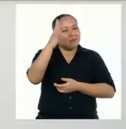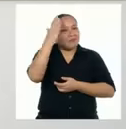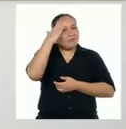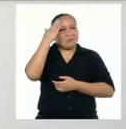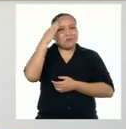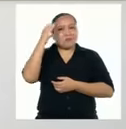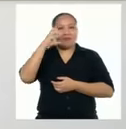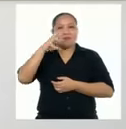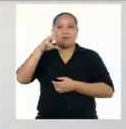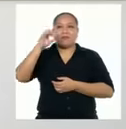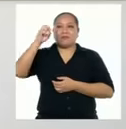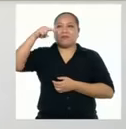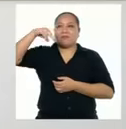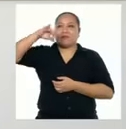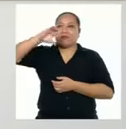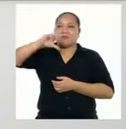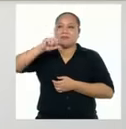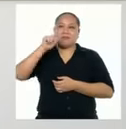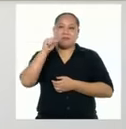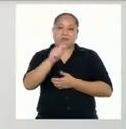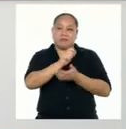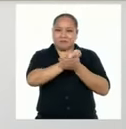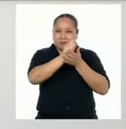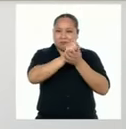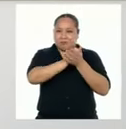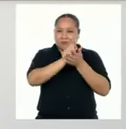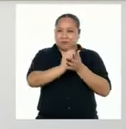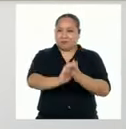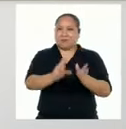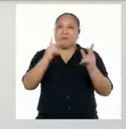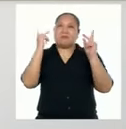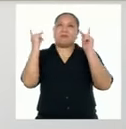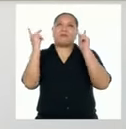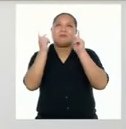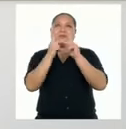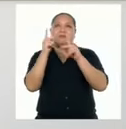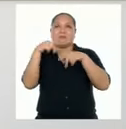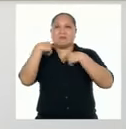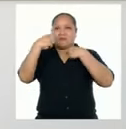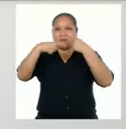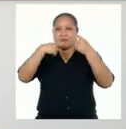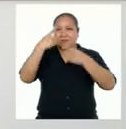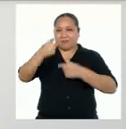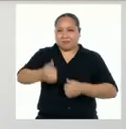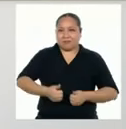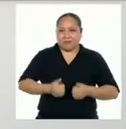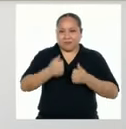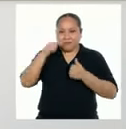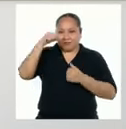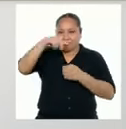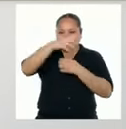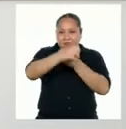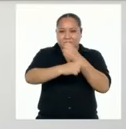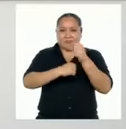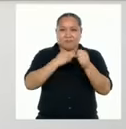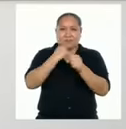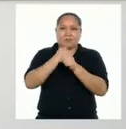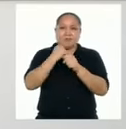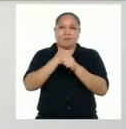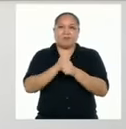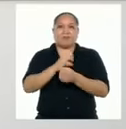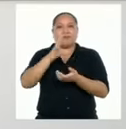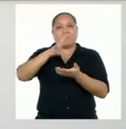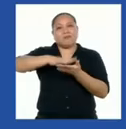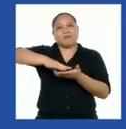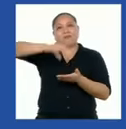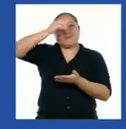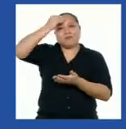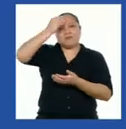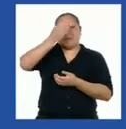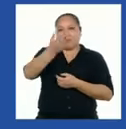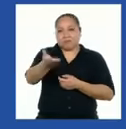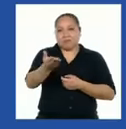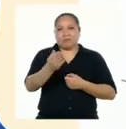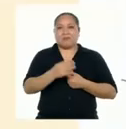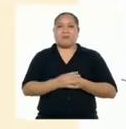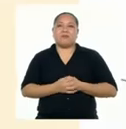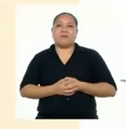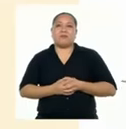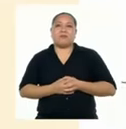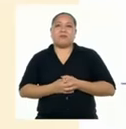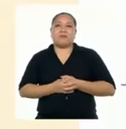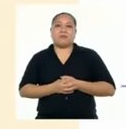la crónica es el texto perfecto para narrar lo vivido este año y aprender de ello.